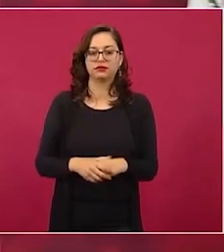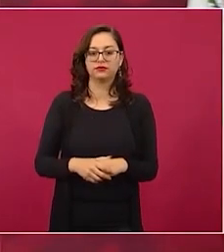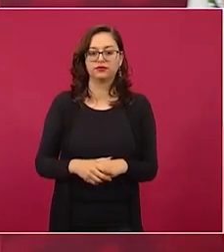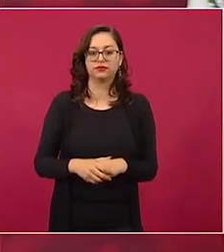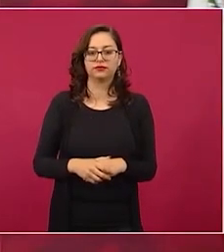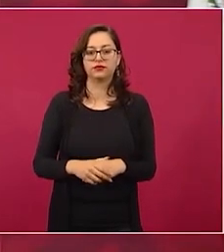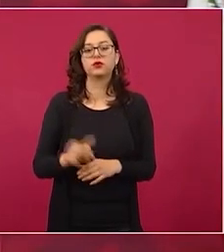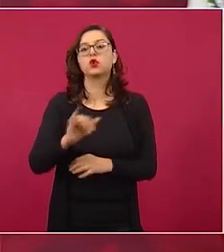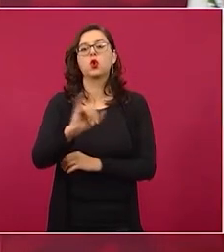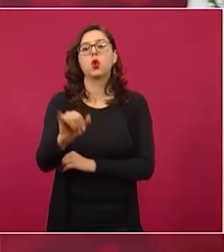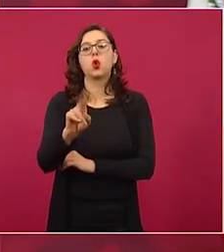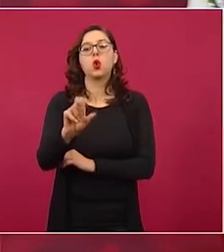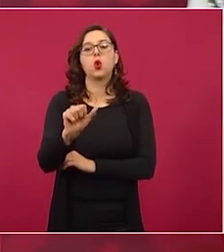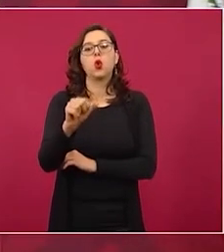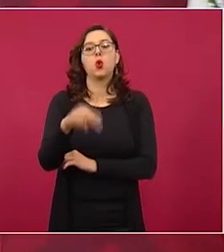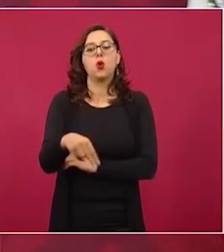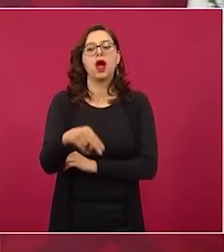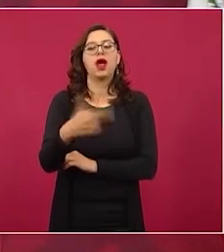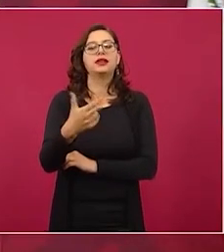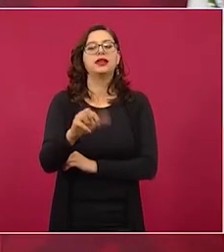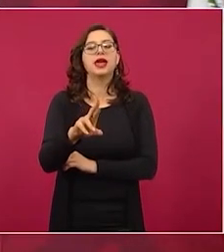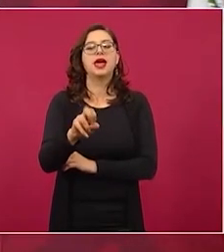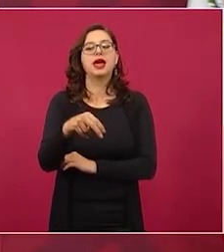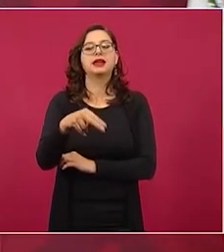Juan Hernández Rodríguez.